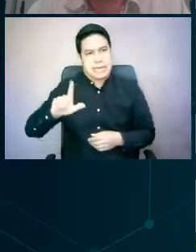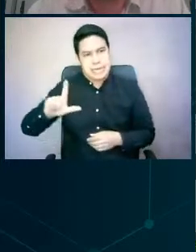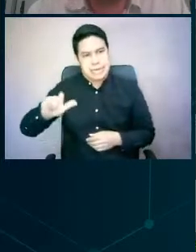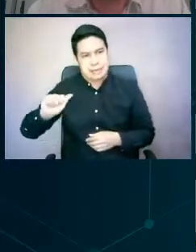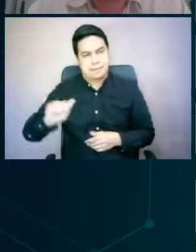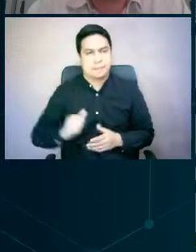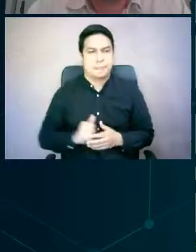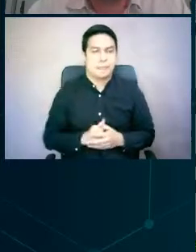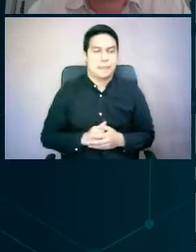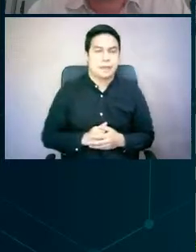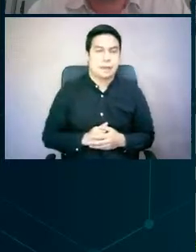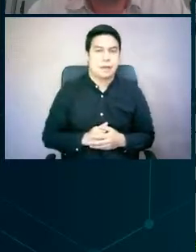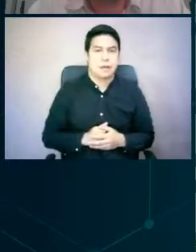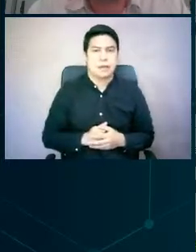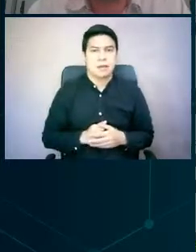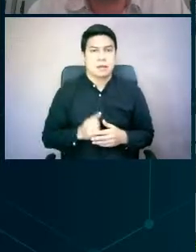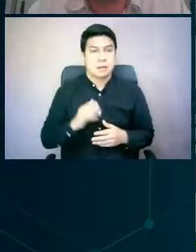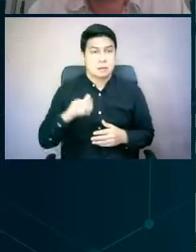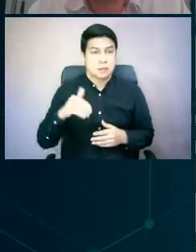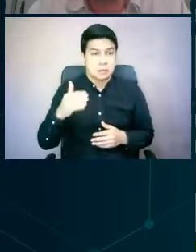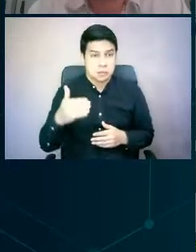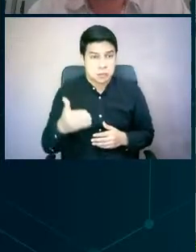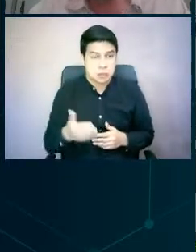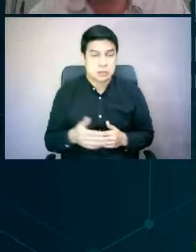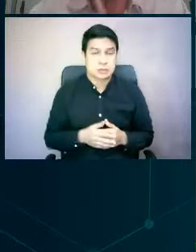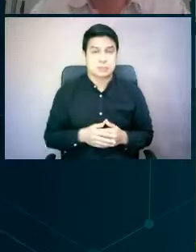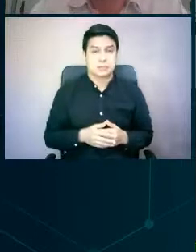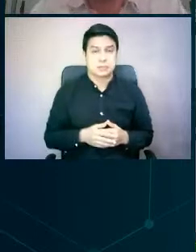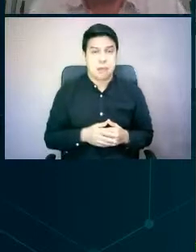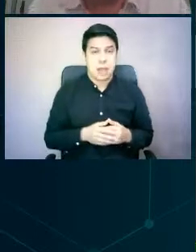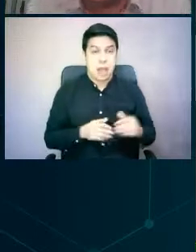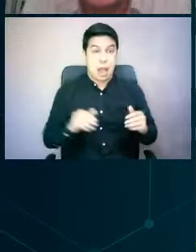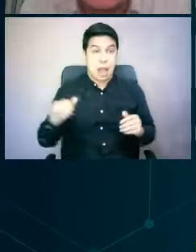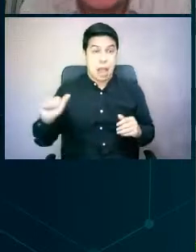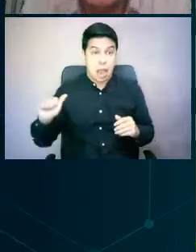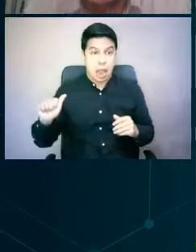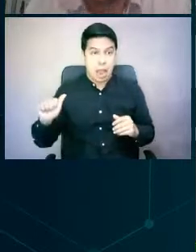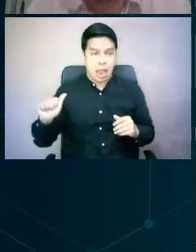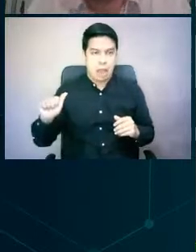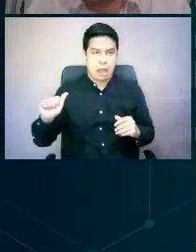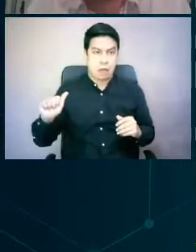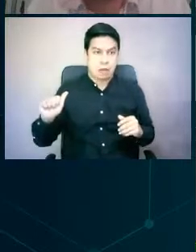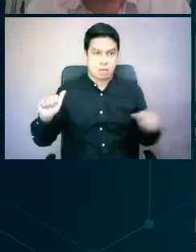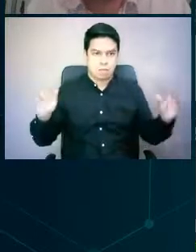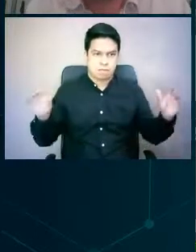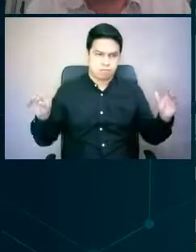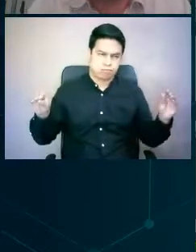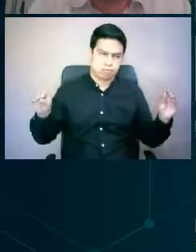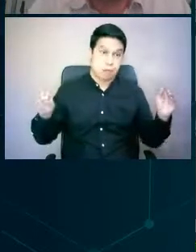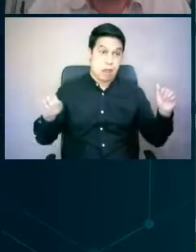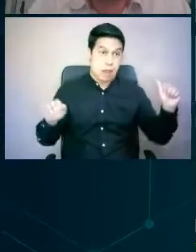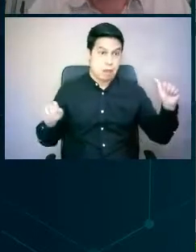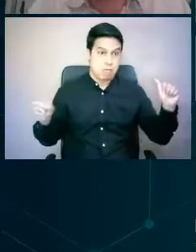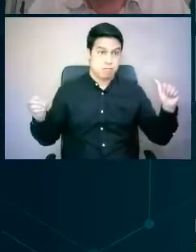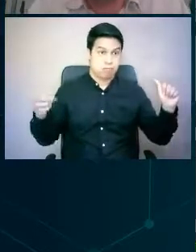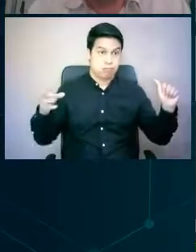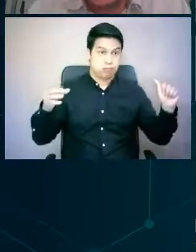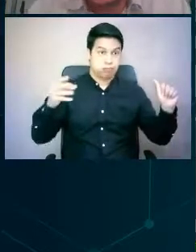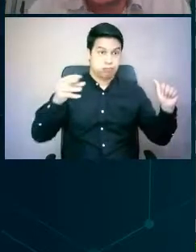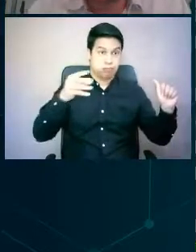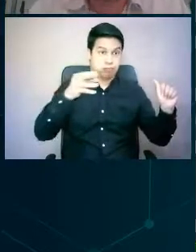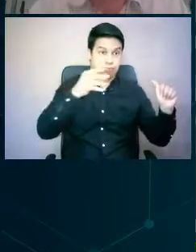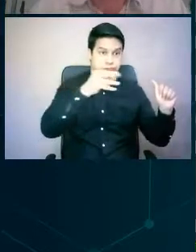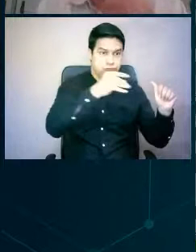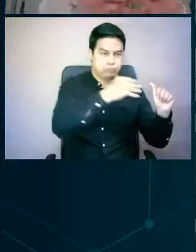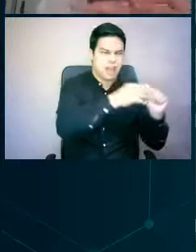al extremo A, el relé sepa cuál es esa diferencia en latencias y pueda hacer el cálculo de la corriente diferencial de manera